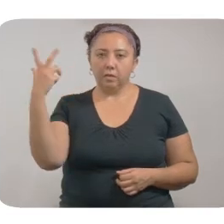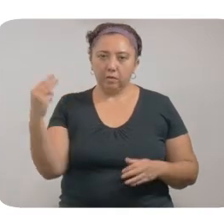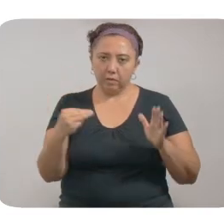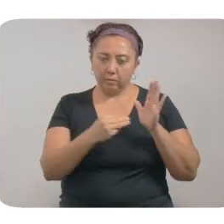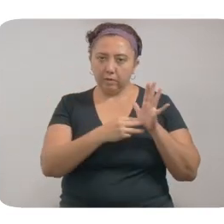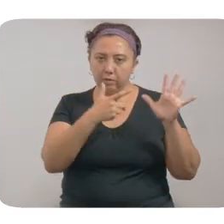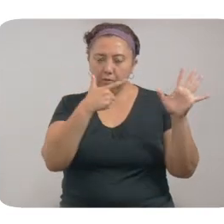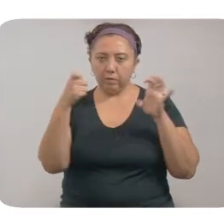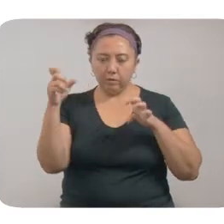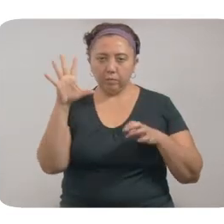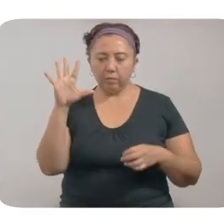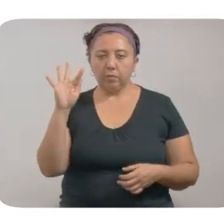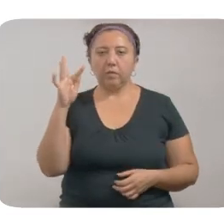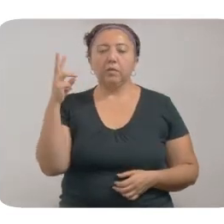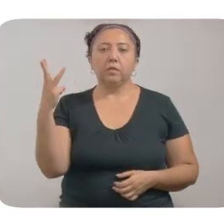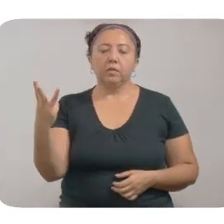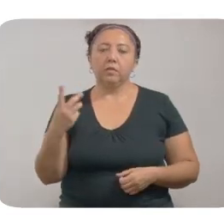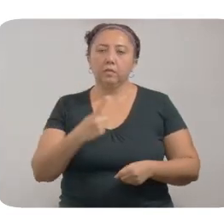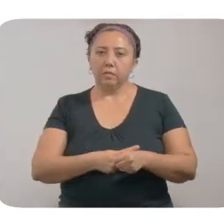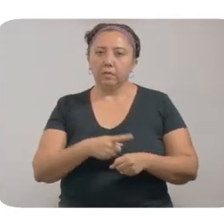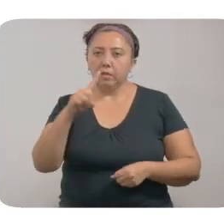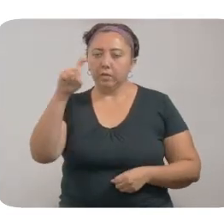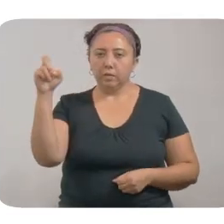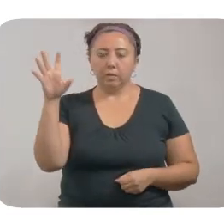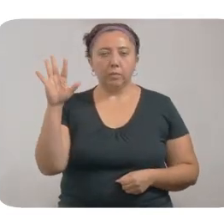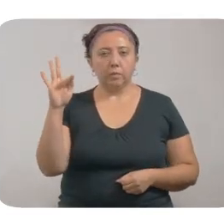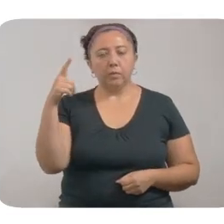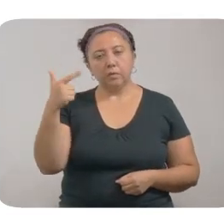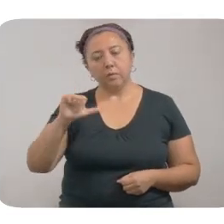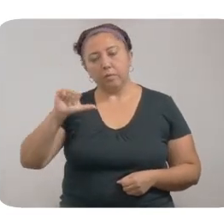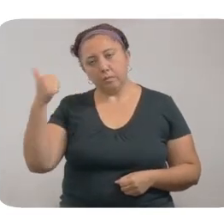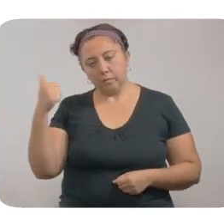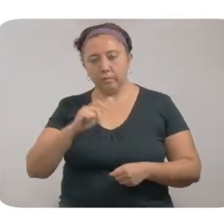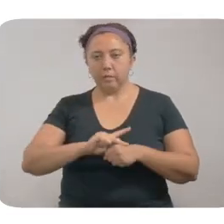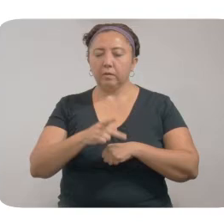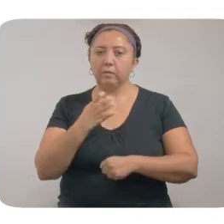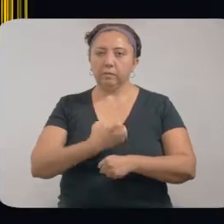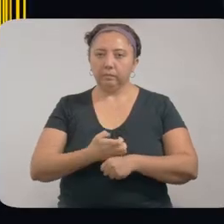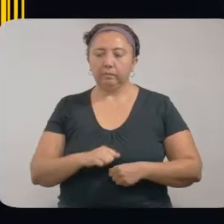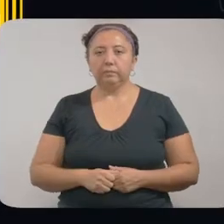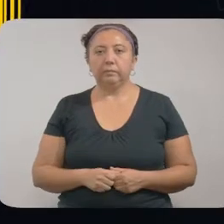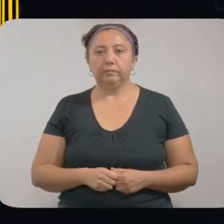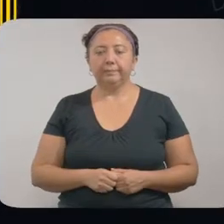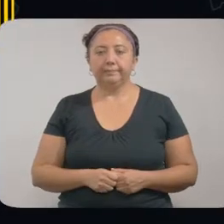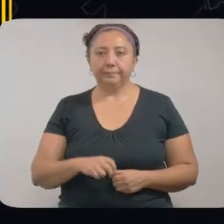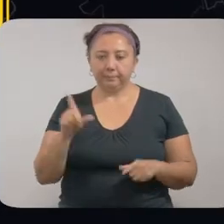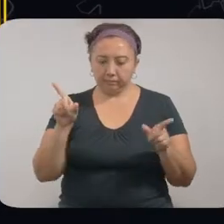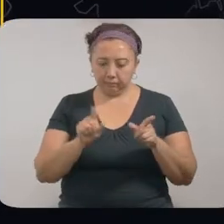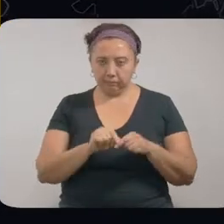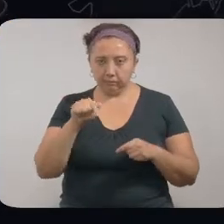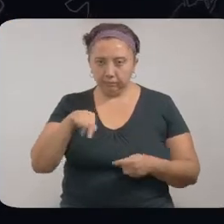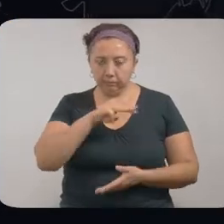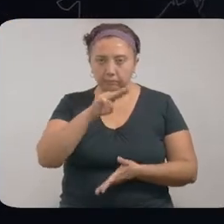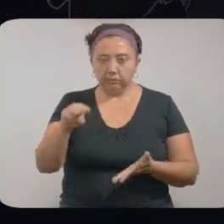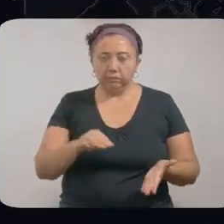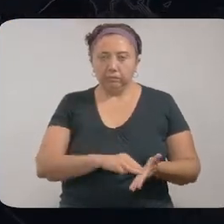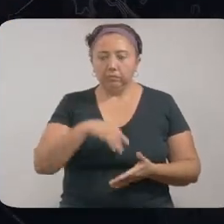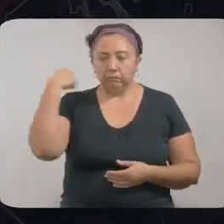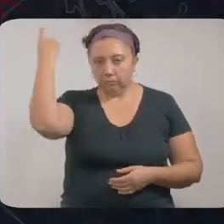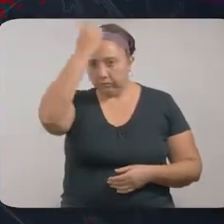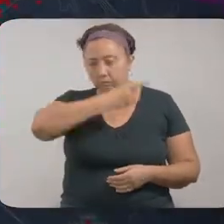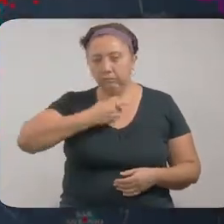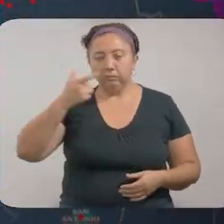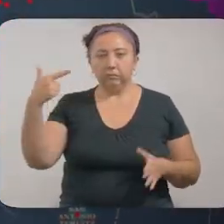mil 743 casos positivos 147 son de otro país u otro estado específicamente en mérida se han diagnosticado